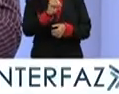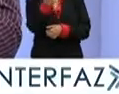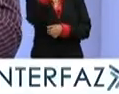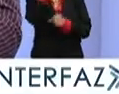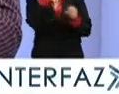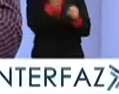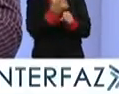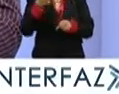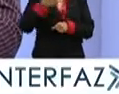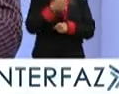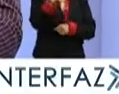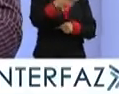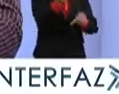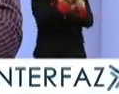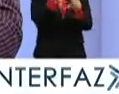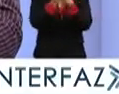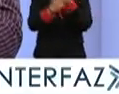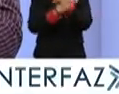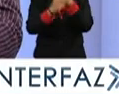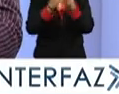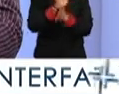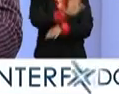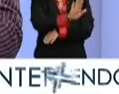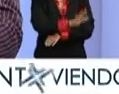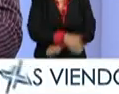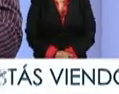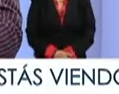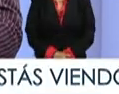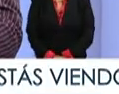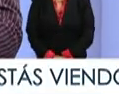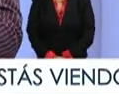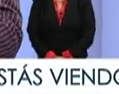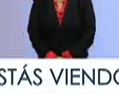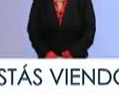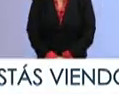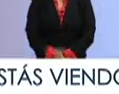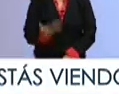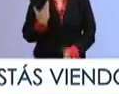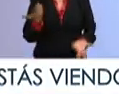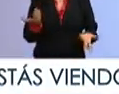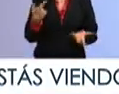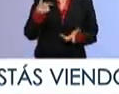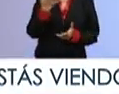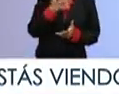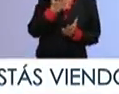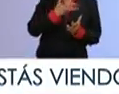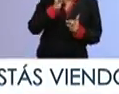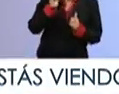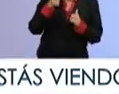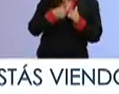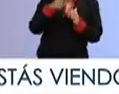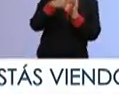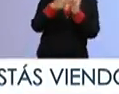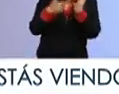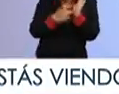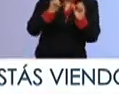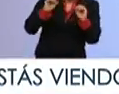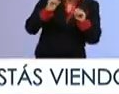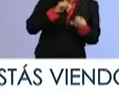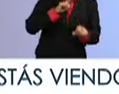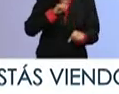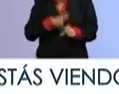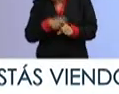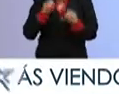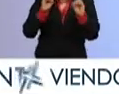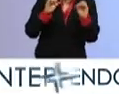anuales para la infraestructura y material didáctico. Que pues no tienen que cumplir ellos con ningún tipo de requisito